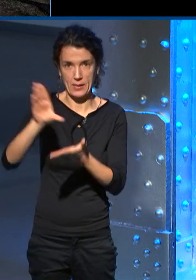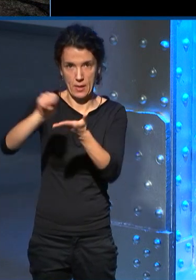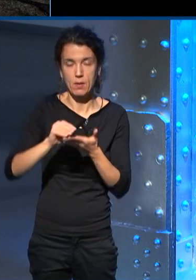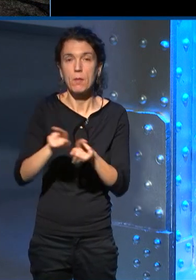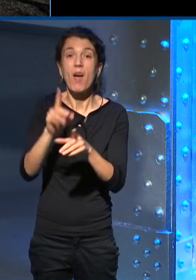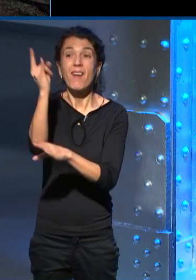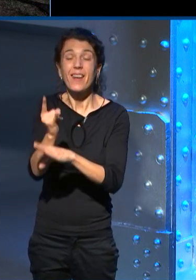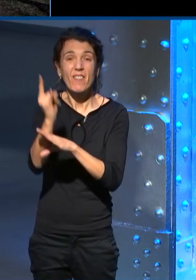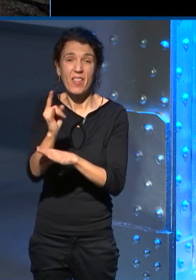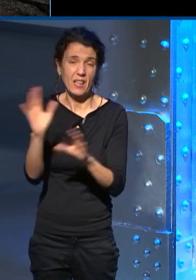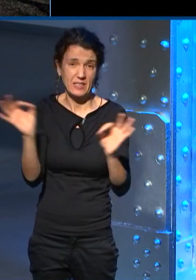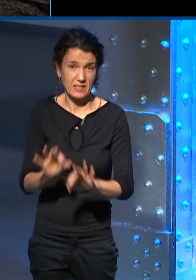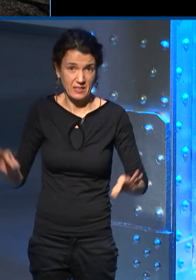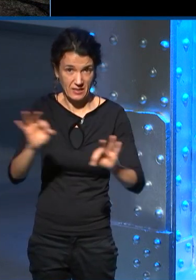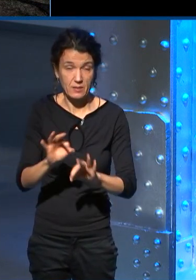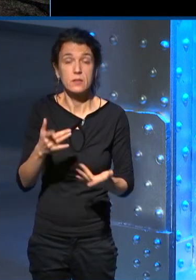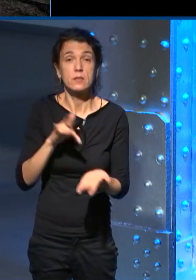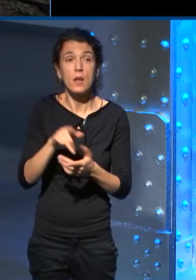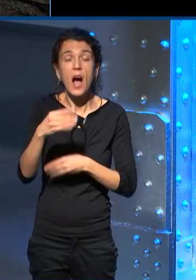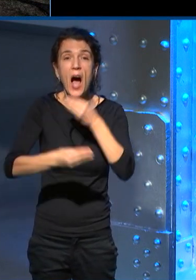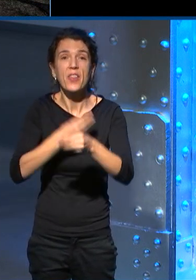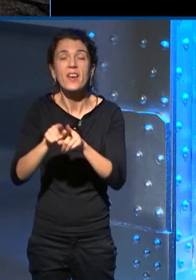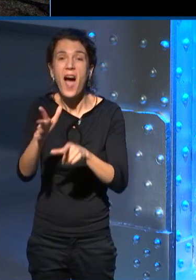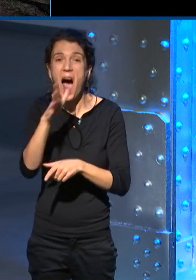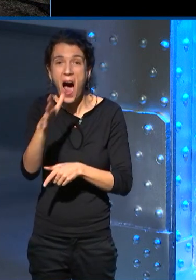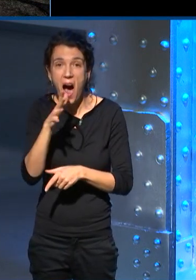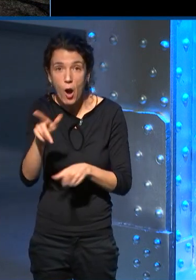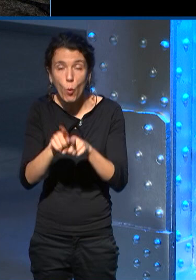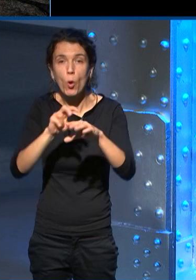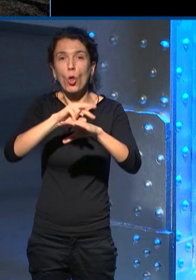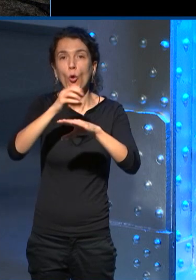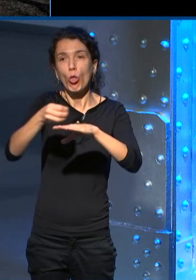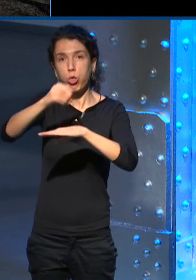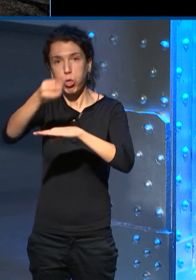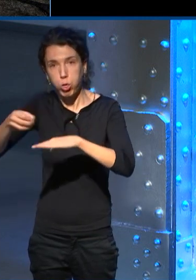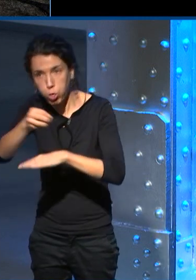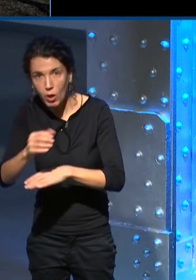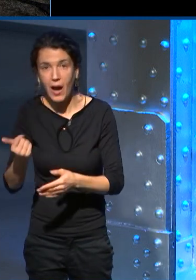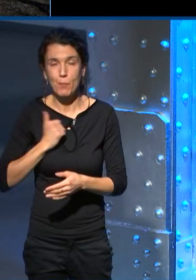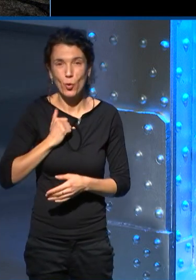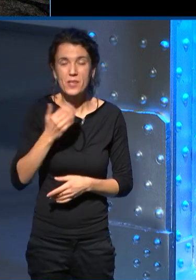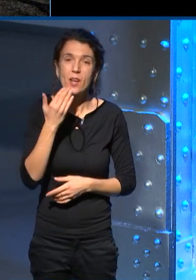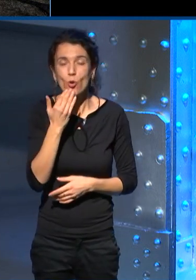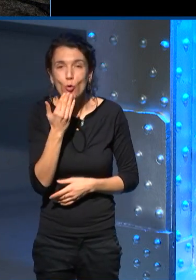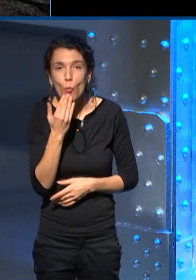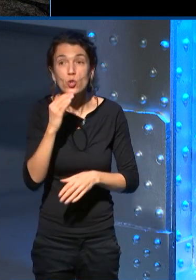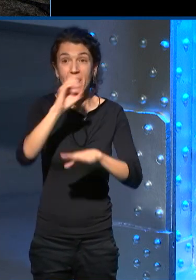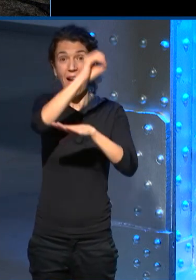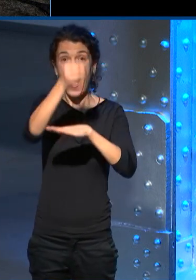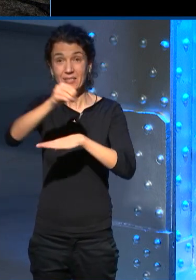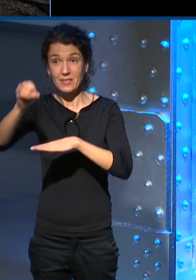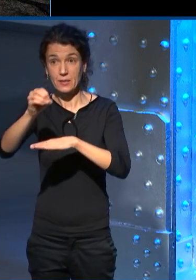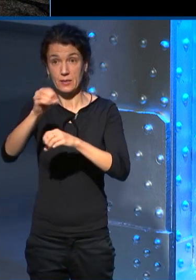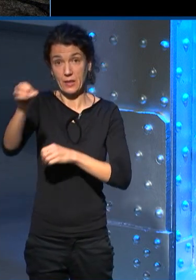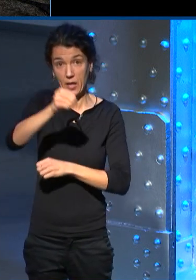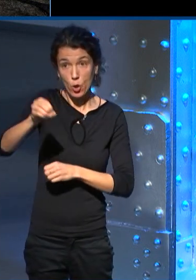como aquí no tenemos ingravidez en la Tierra, se hacen en el agua, porque uno está flotando, y entonces pues esto es como simulando un asteroide y un